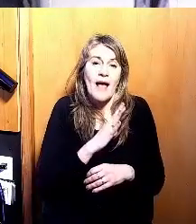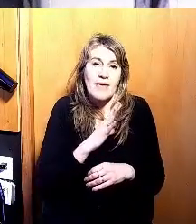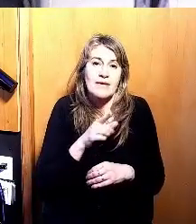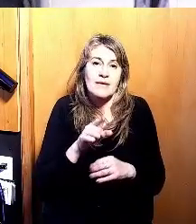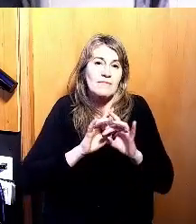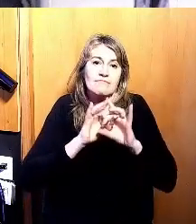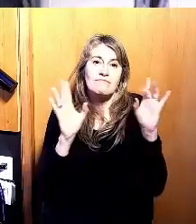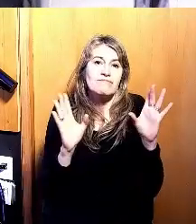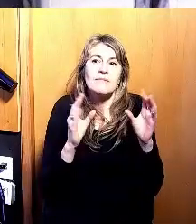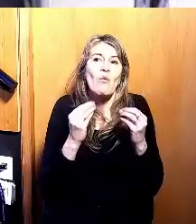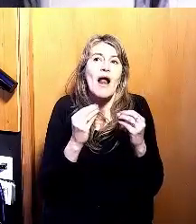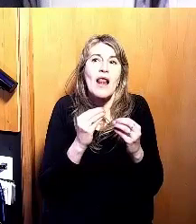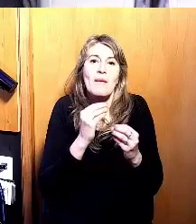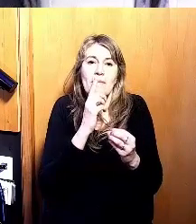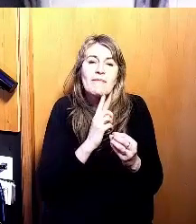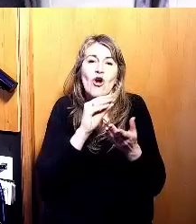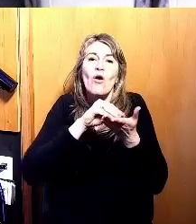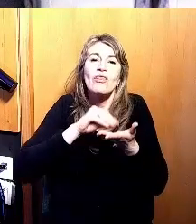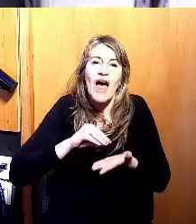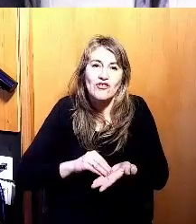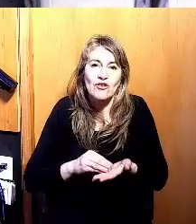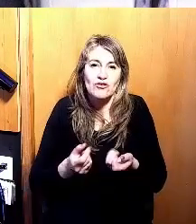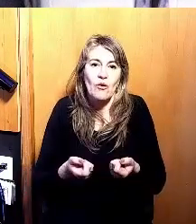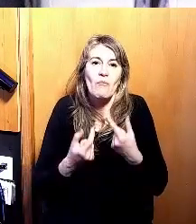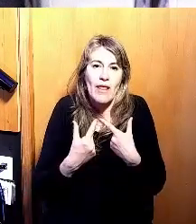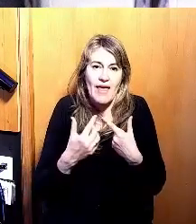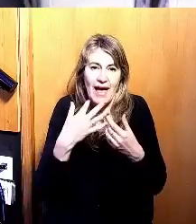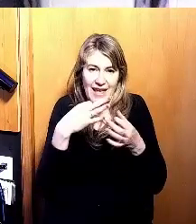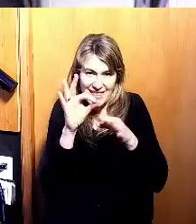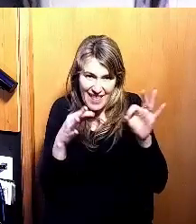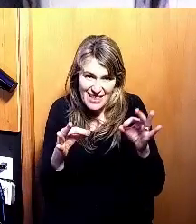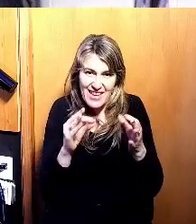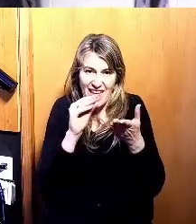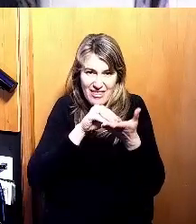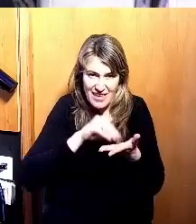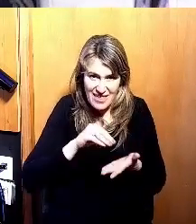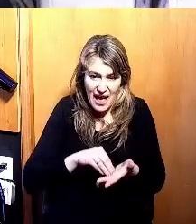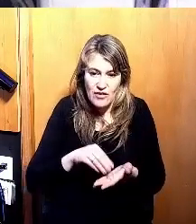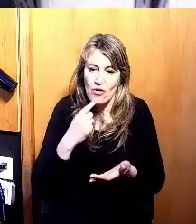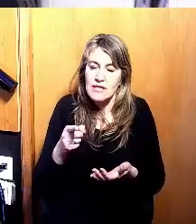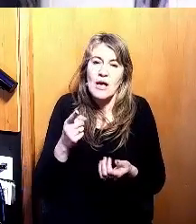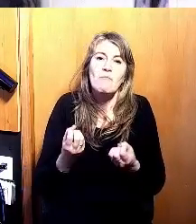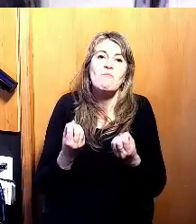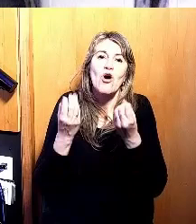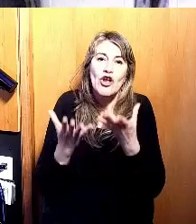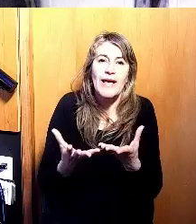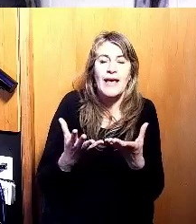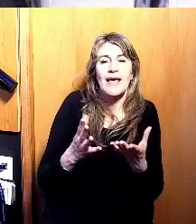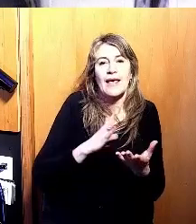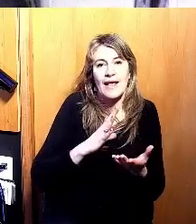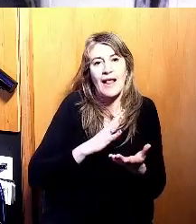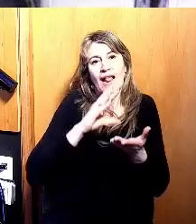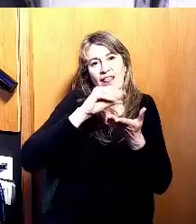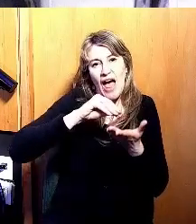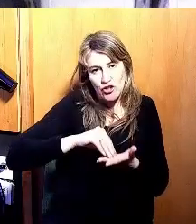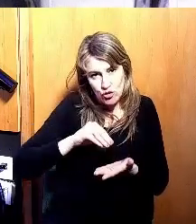claramente el perfil que se le da a la estrategia de datos y a este programa en cuanto a por qué hay que hay que basarse en datos y